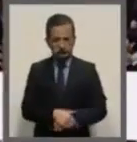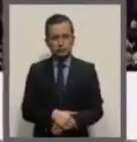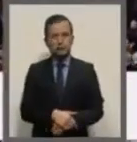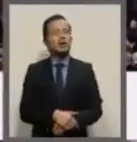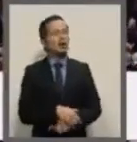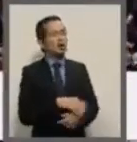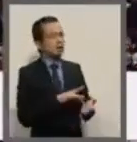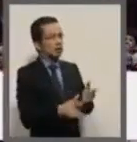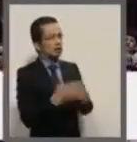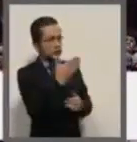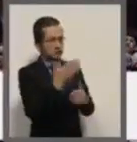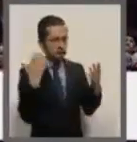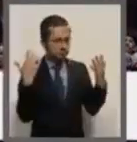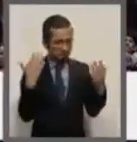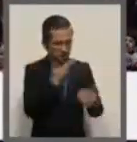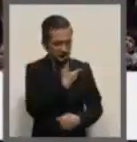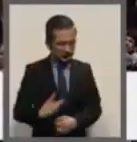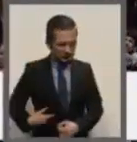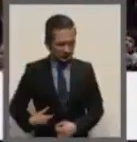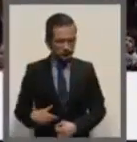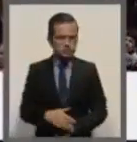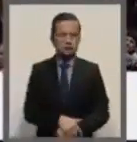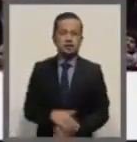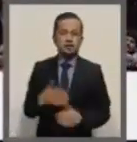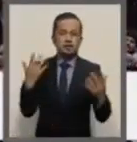Gracias, presidente.